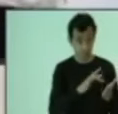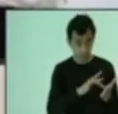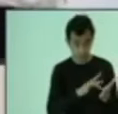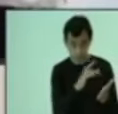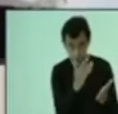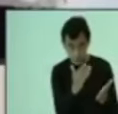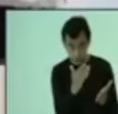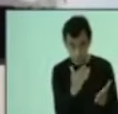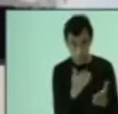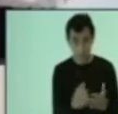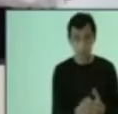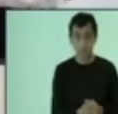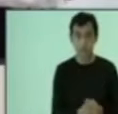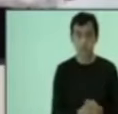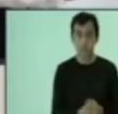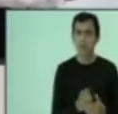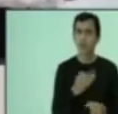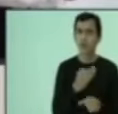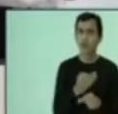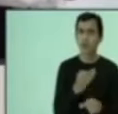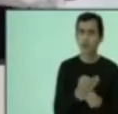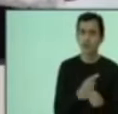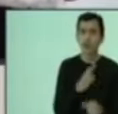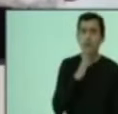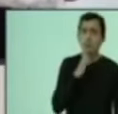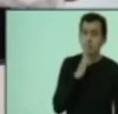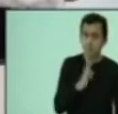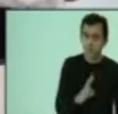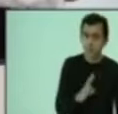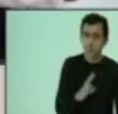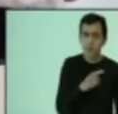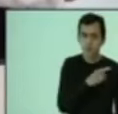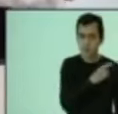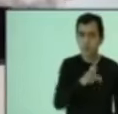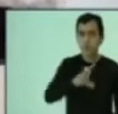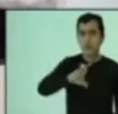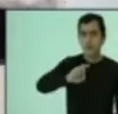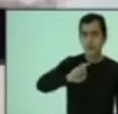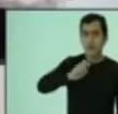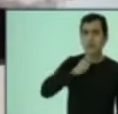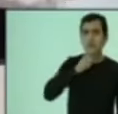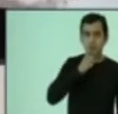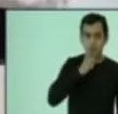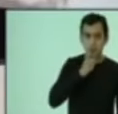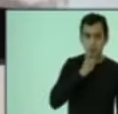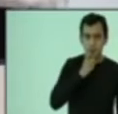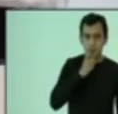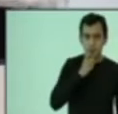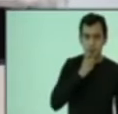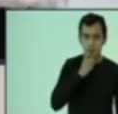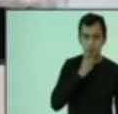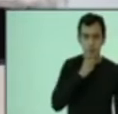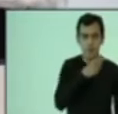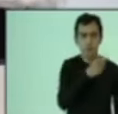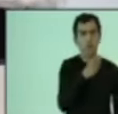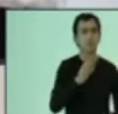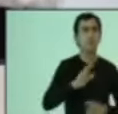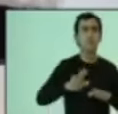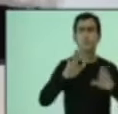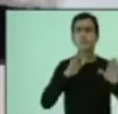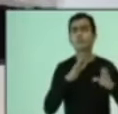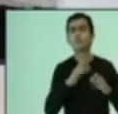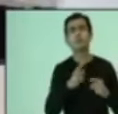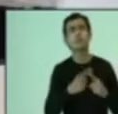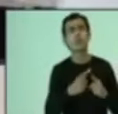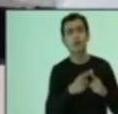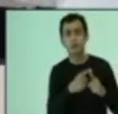gracias. Ahora vamos al tiempo de la contrarréplica. Contarán también con 30 segundos y los exhortamos a participar. Levante la mano, por favor.